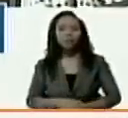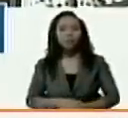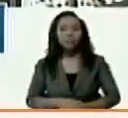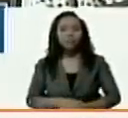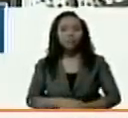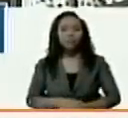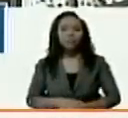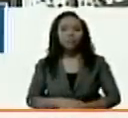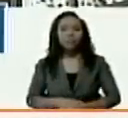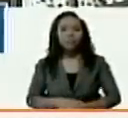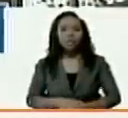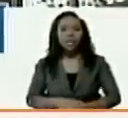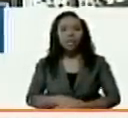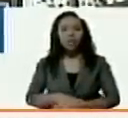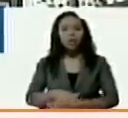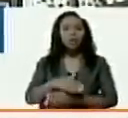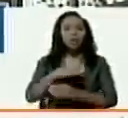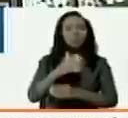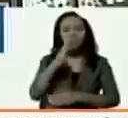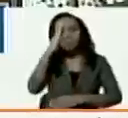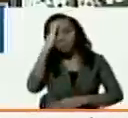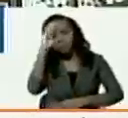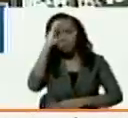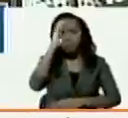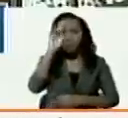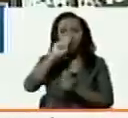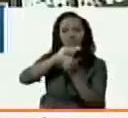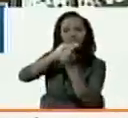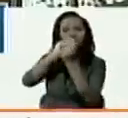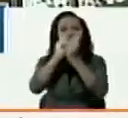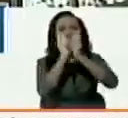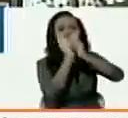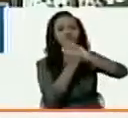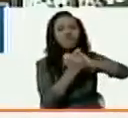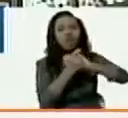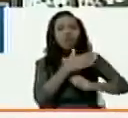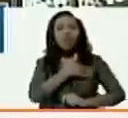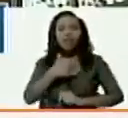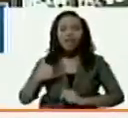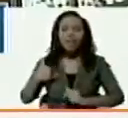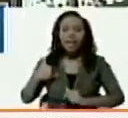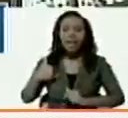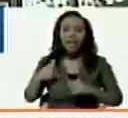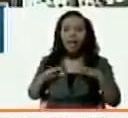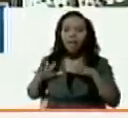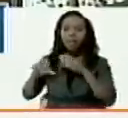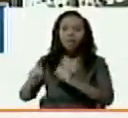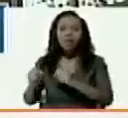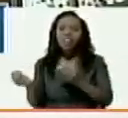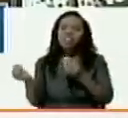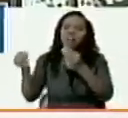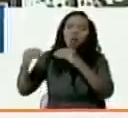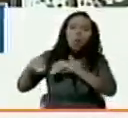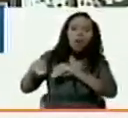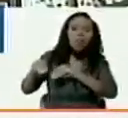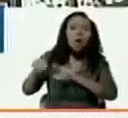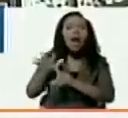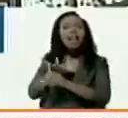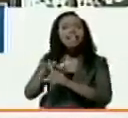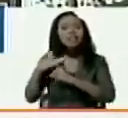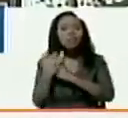Los tibios se transforman en lo que quiere el imperialismo, de acuerdo a la situación.